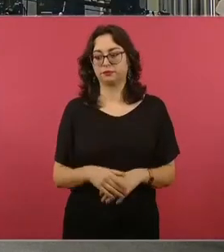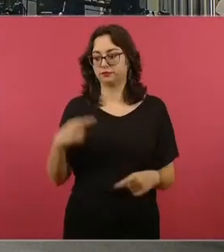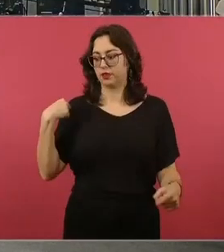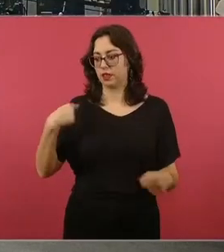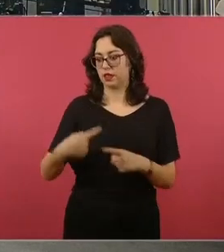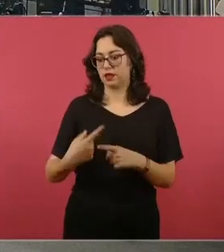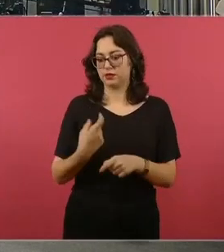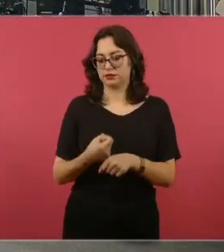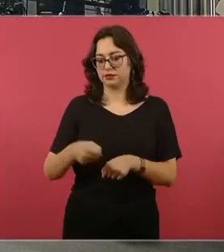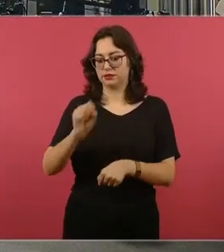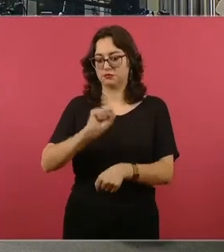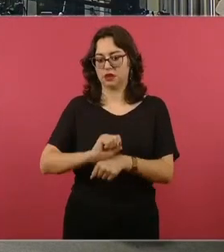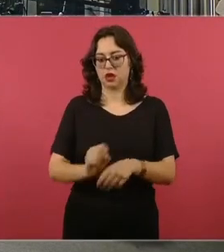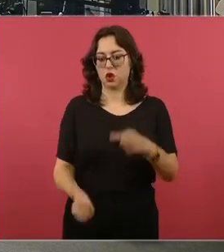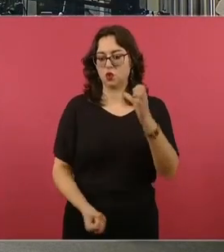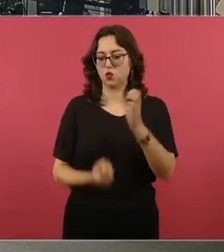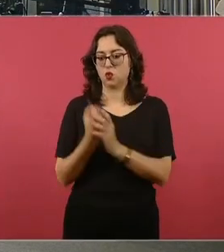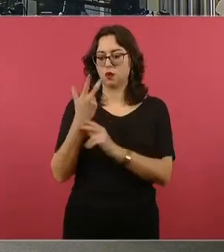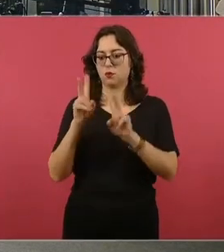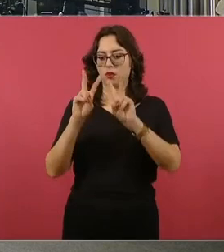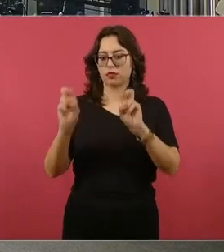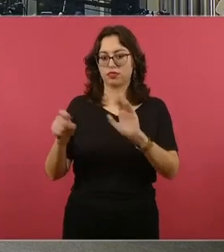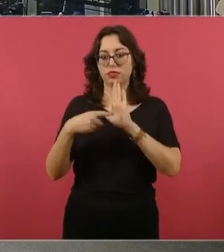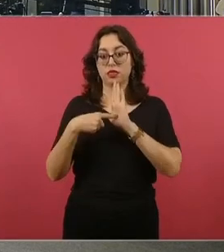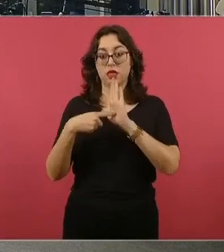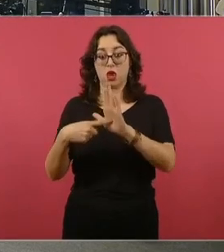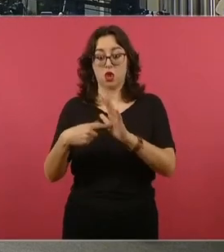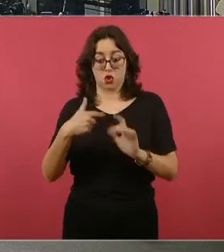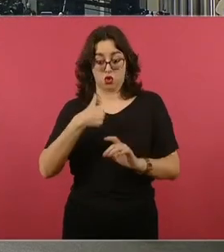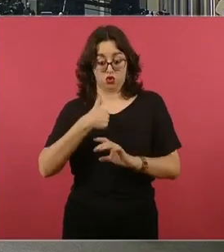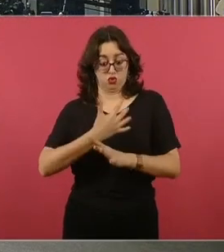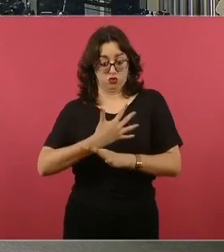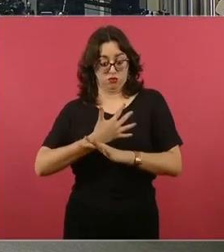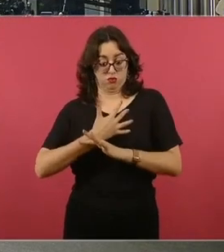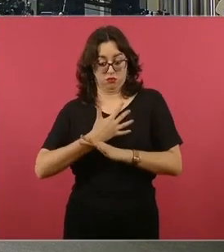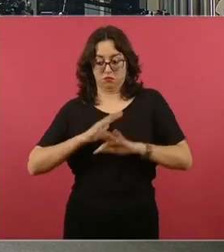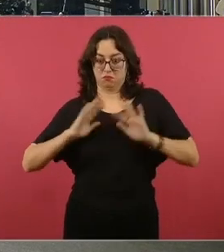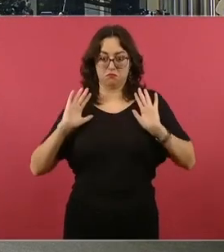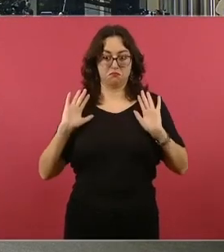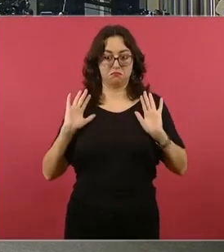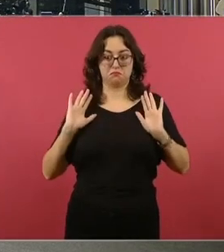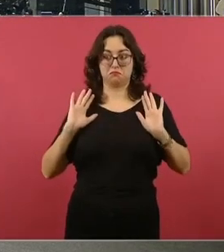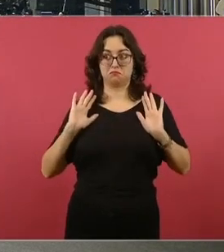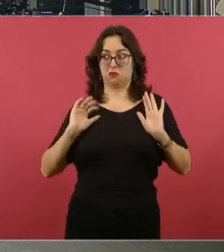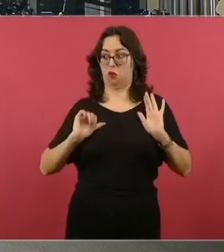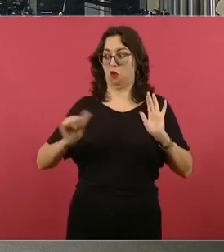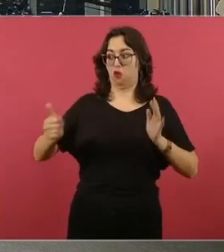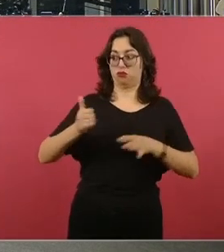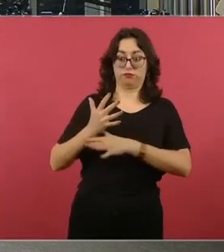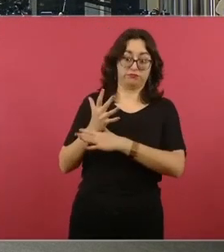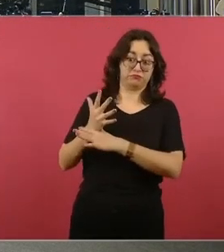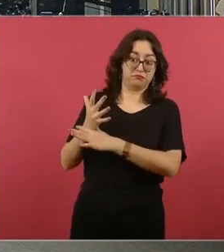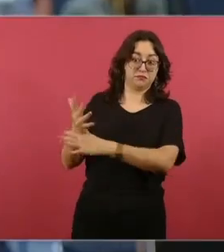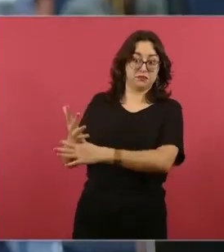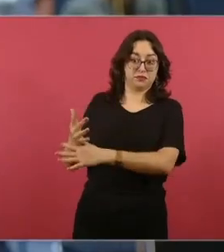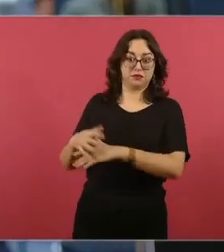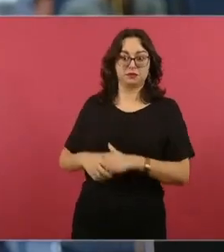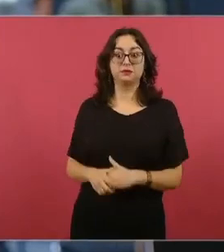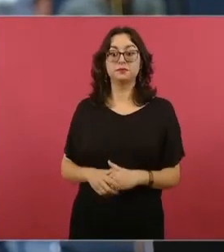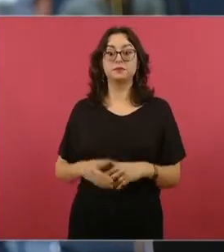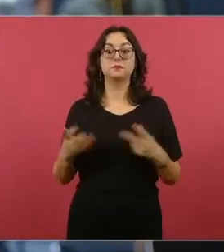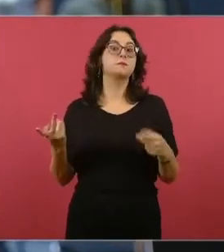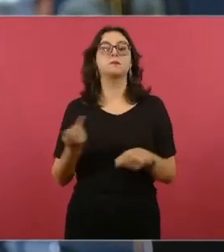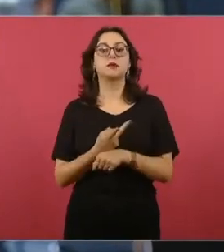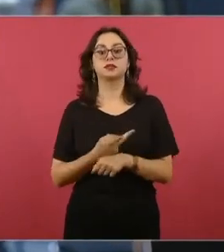sección en esta conferencia matutina, la sección No lo digo yo. Nos hablaba ya de que algunos no lo vieron muy bien,